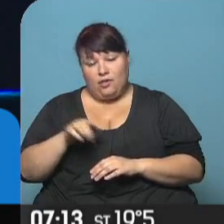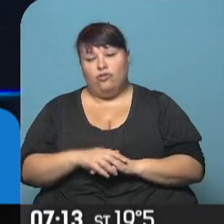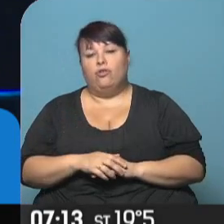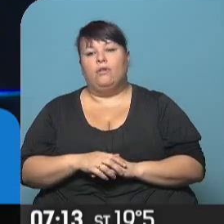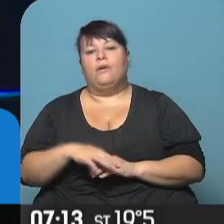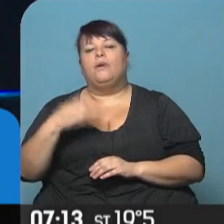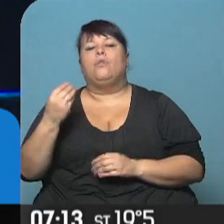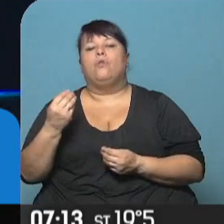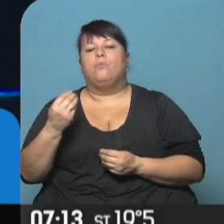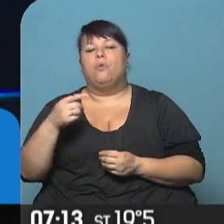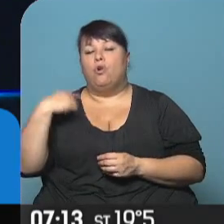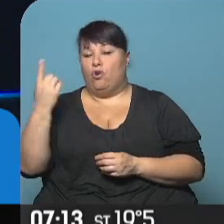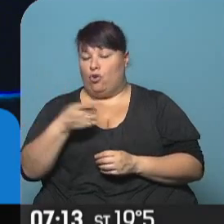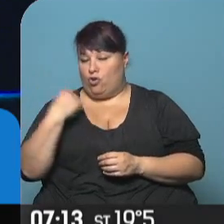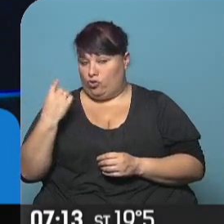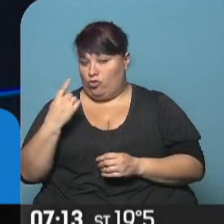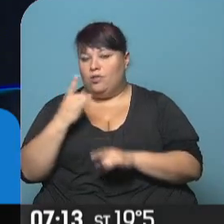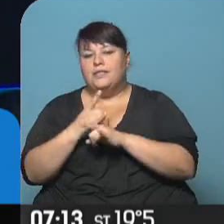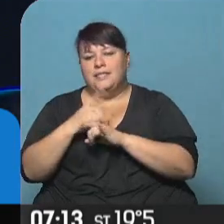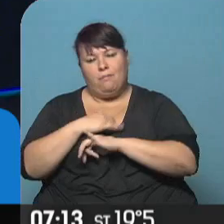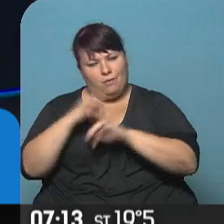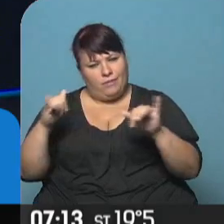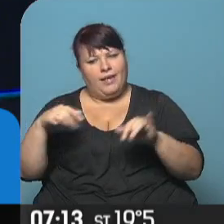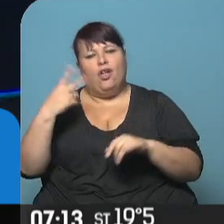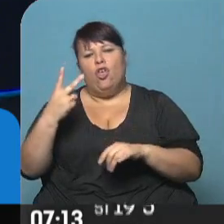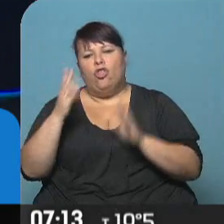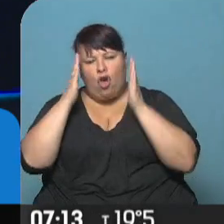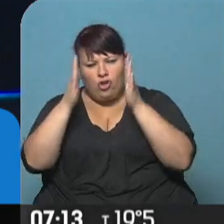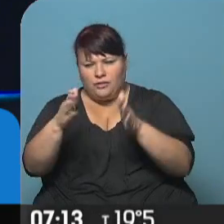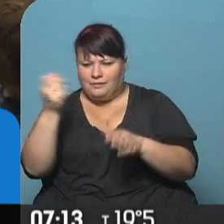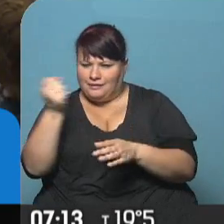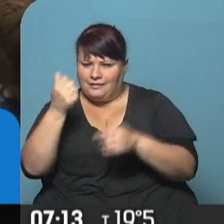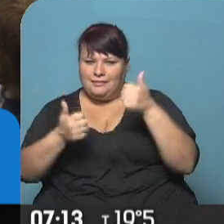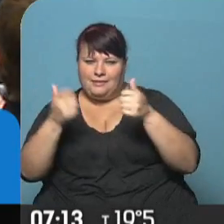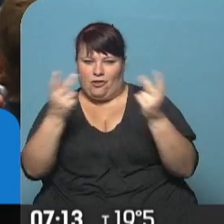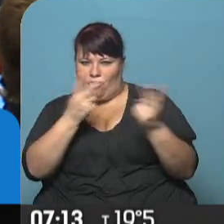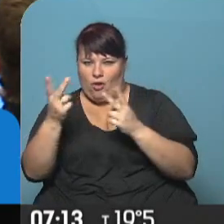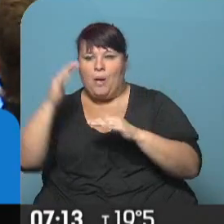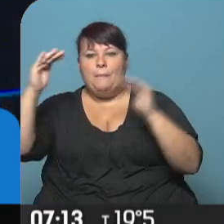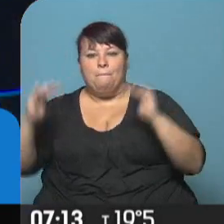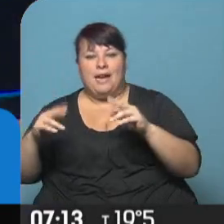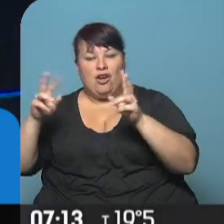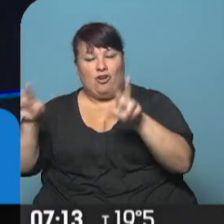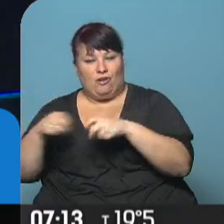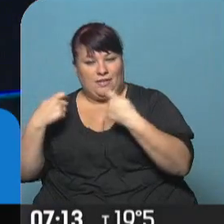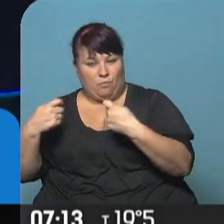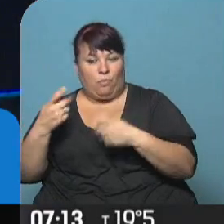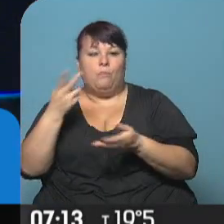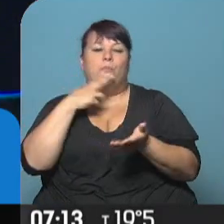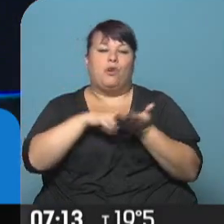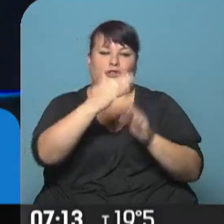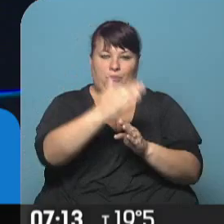se debe a que nosotros, siempre lo mencionamos, tenemos 2 objetivos a la vez que compiten entre sí, la baja del déficit y la baja de los